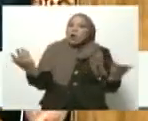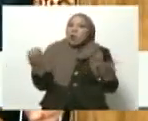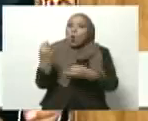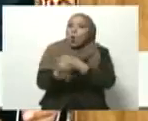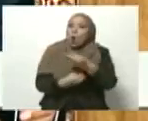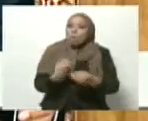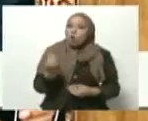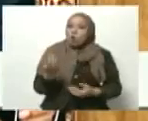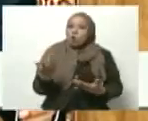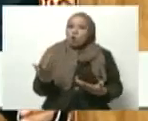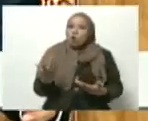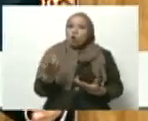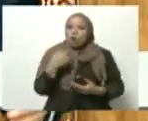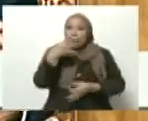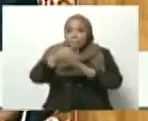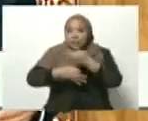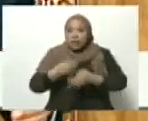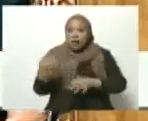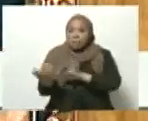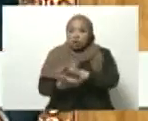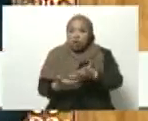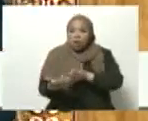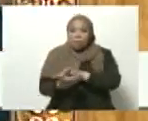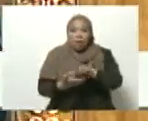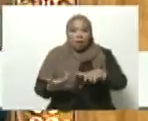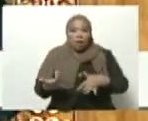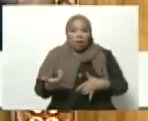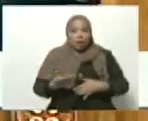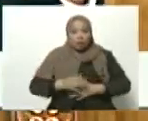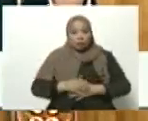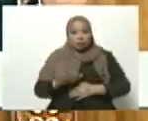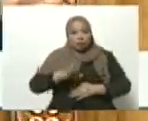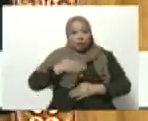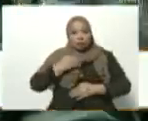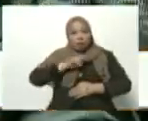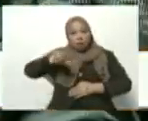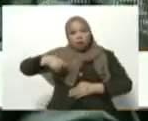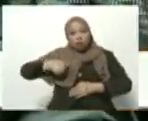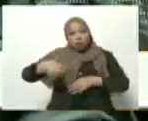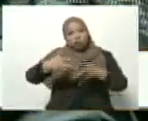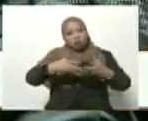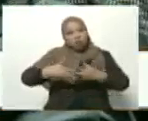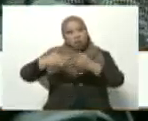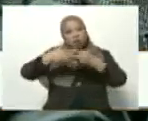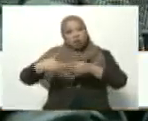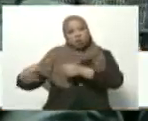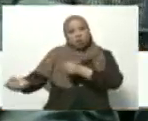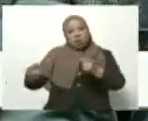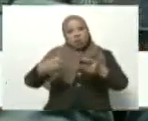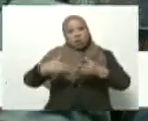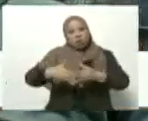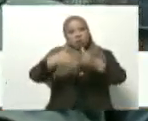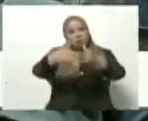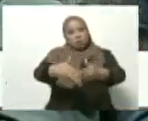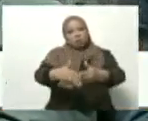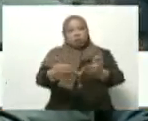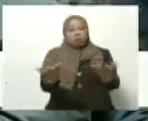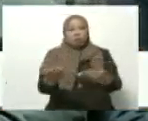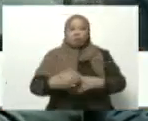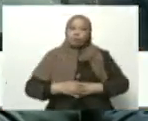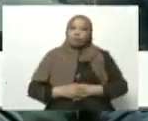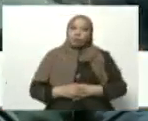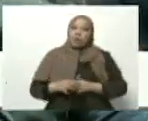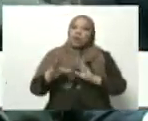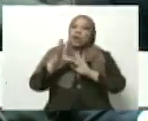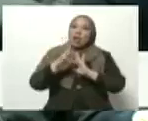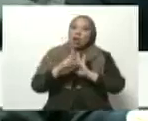si atrapamos el barco, ¿qué capitanes mandan en esos barcos para llevarlo a puerto? Son detalles técnicos de una operación. Y si le quitamos el petróleo,